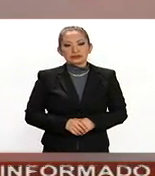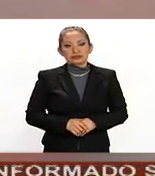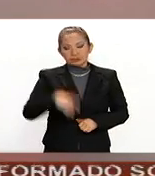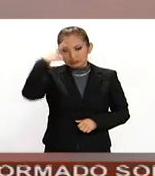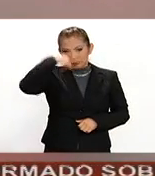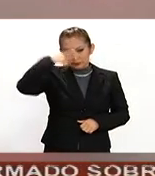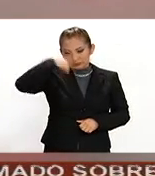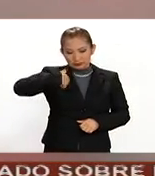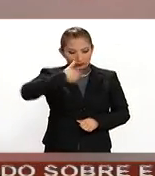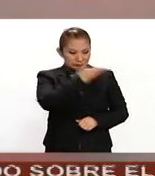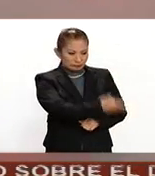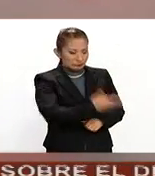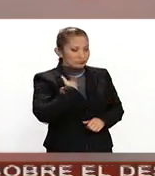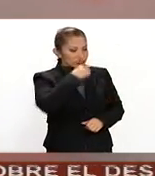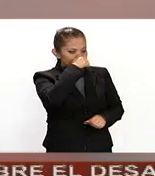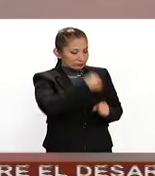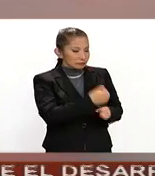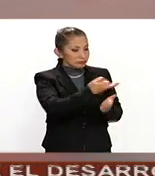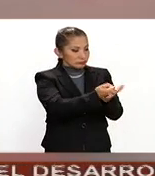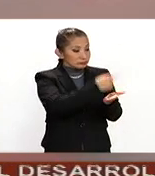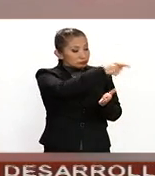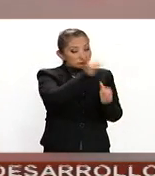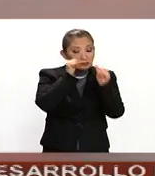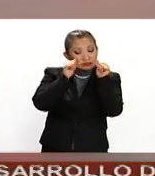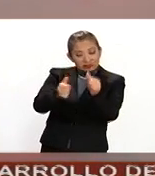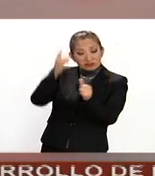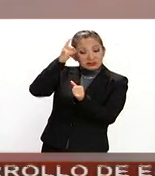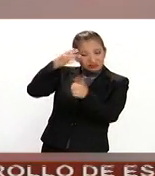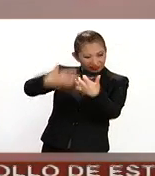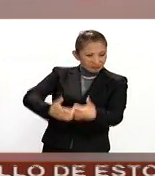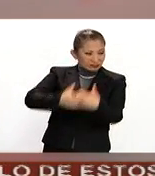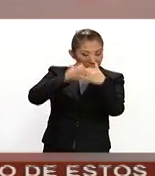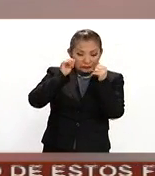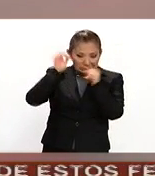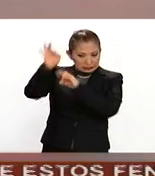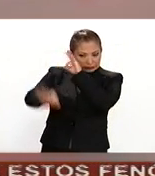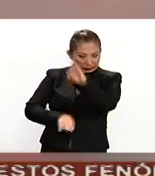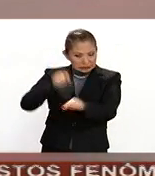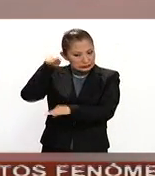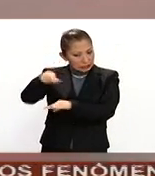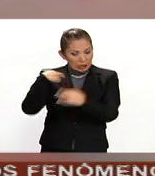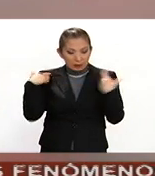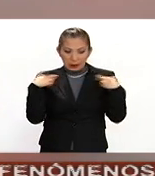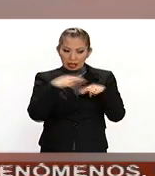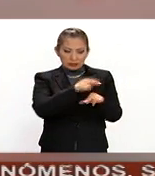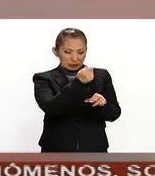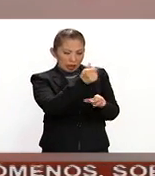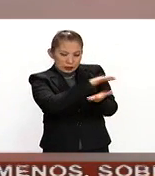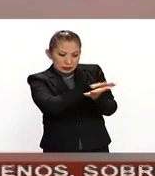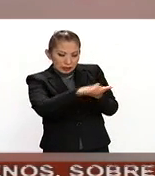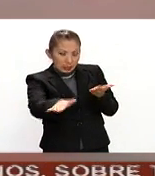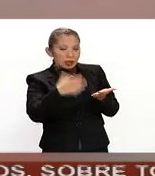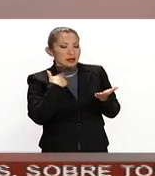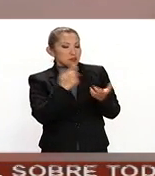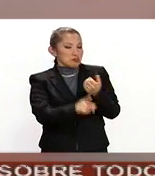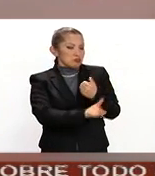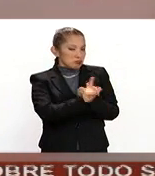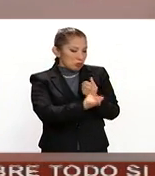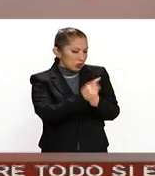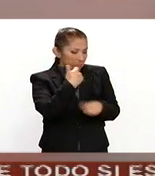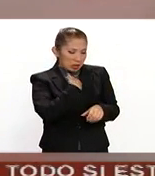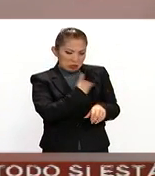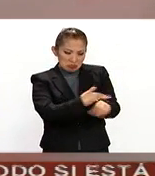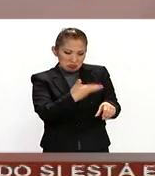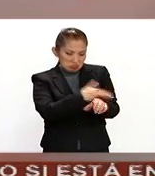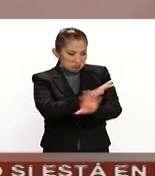Anoche le pedí a la secretaria de Finanzas que atienda hoy a los empresarios. Ya el asunto de los maestros prácticamente está resuelto. Y